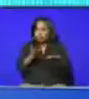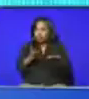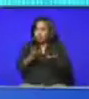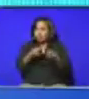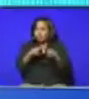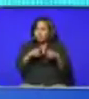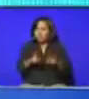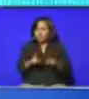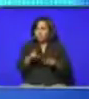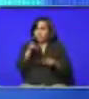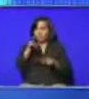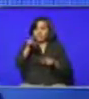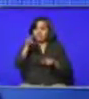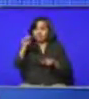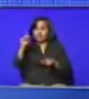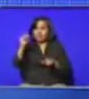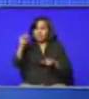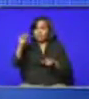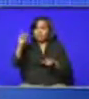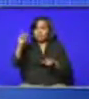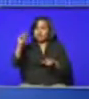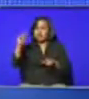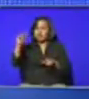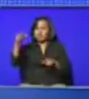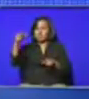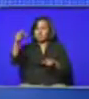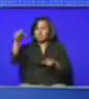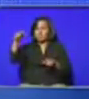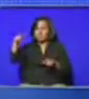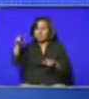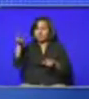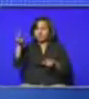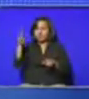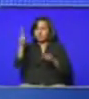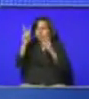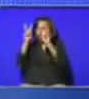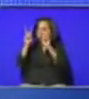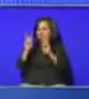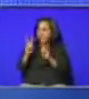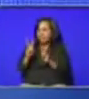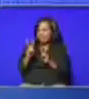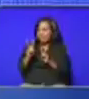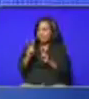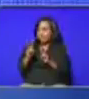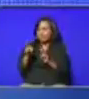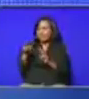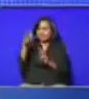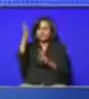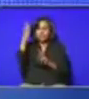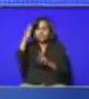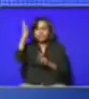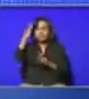de cambio, y los estudios que ellos realizaron se dieron cuenta que había